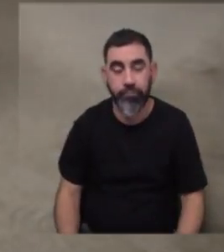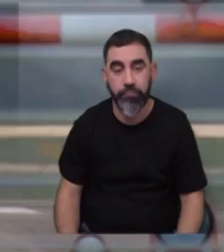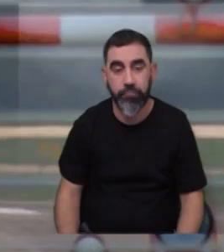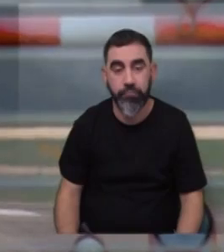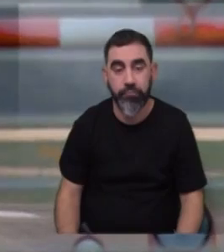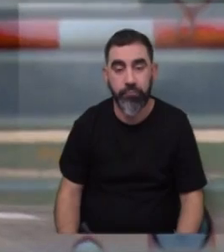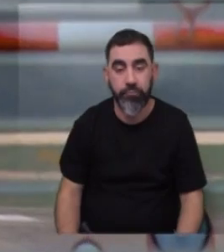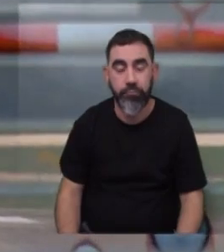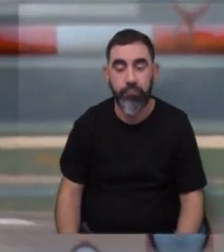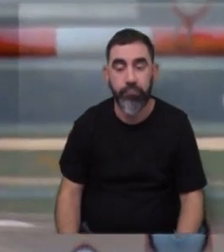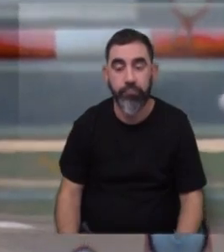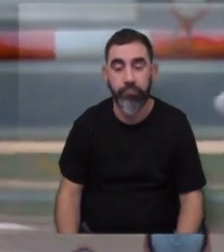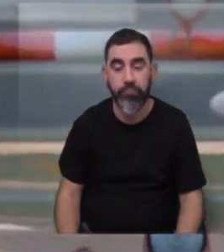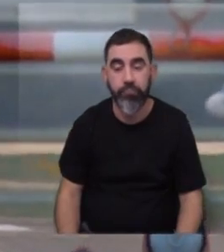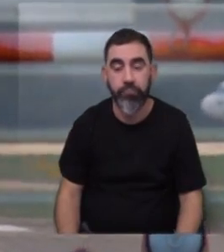en vuelo.